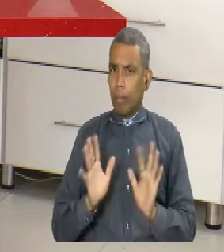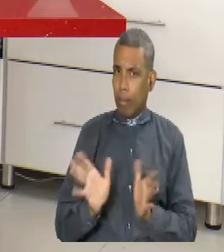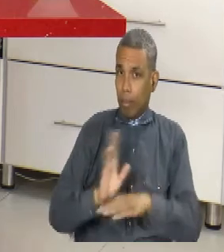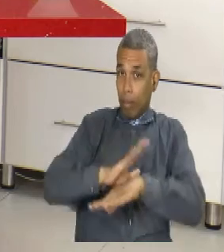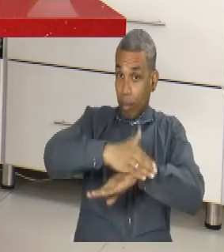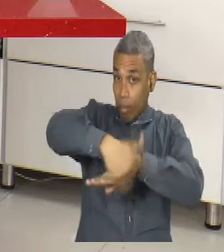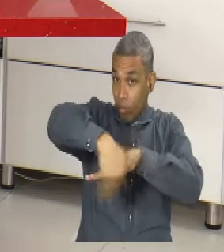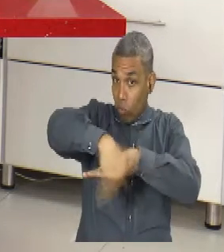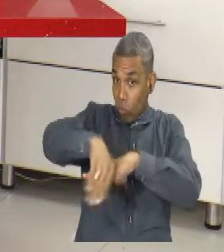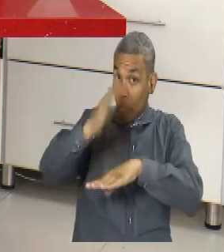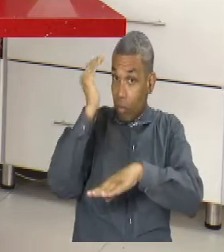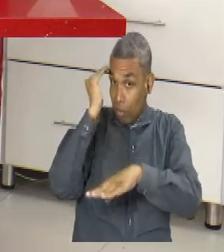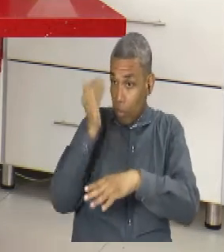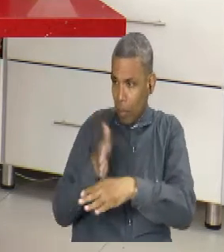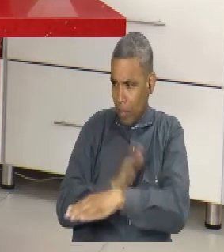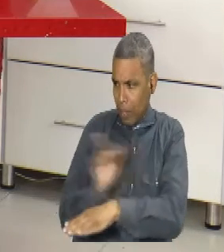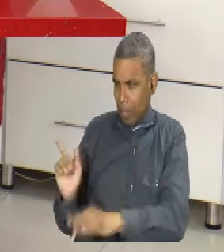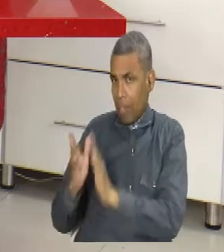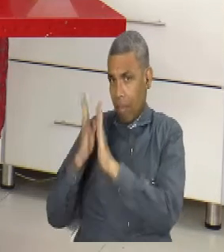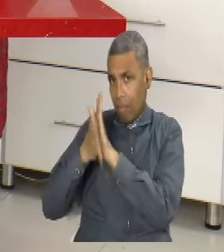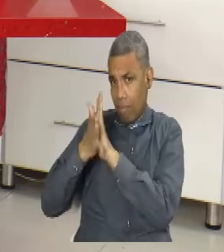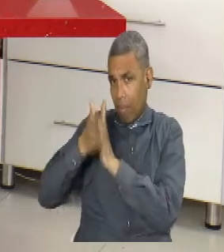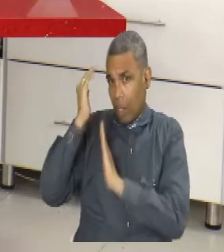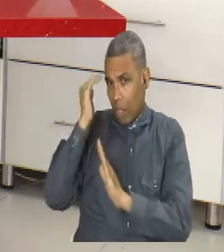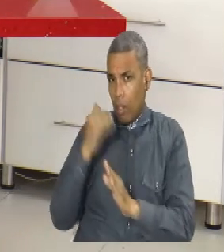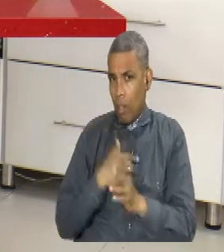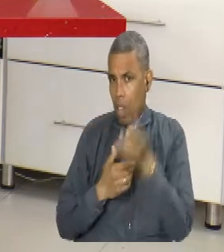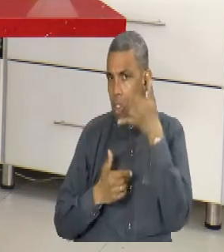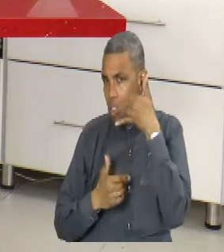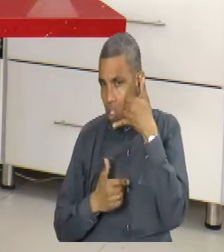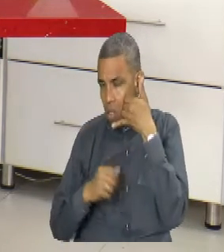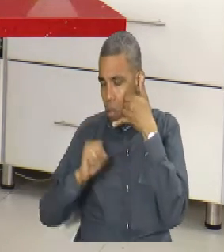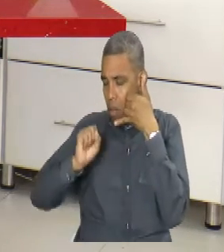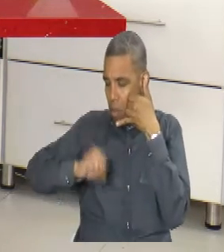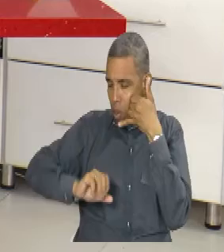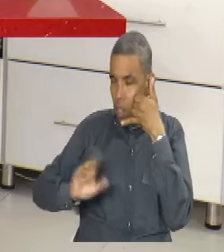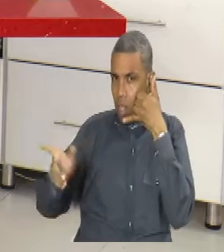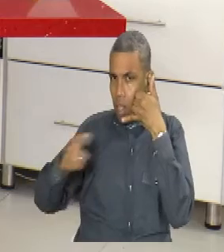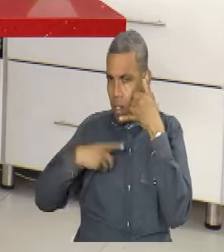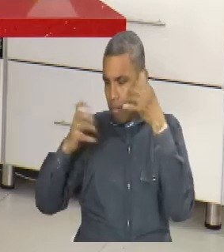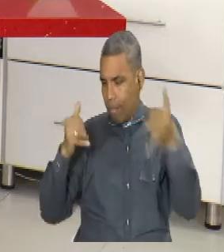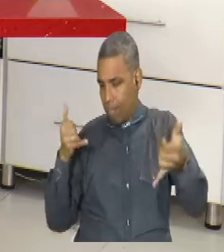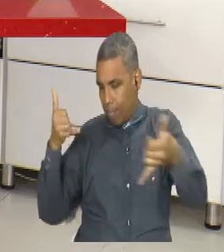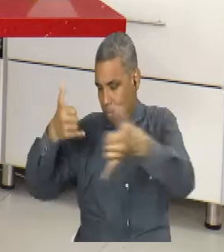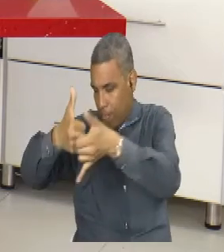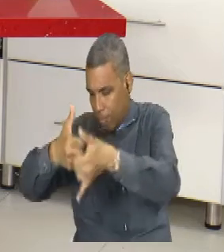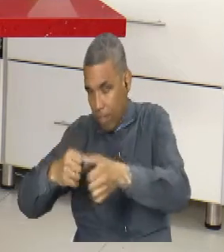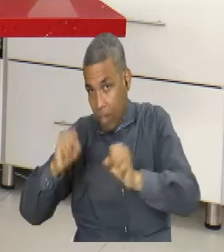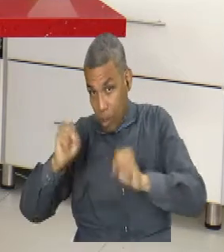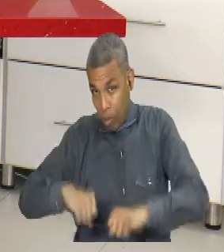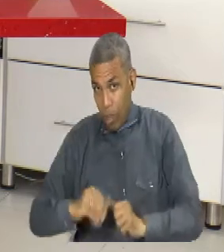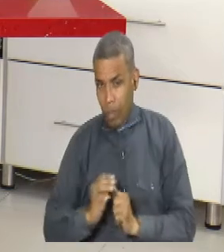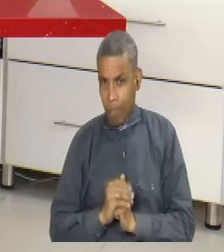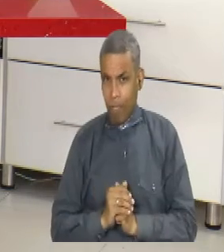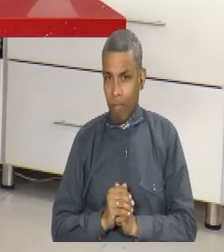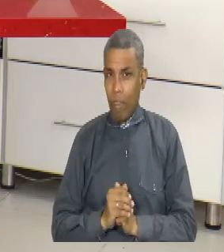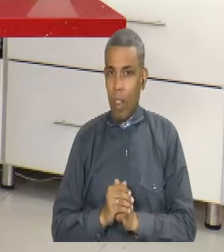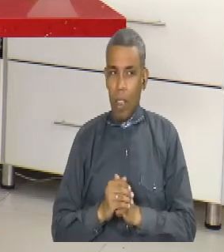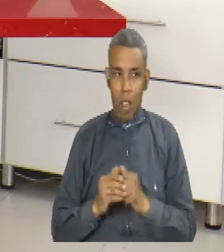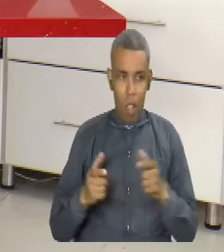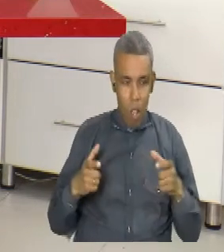pues... ubicarnos, ya telefónicamente nos comunicamos contigo y igual feliz